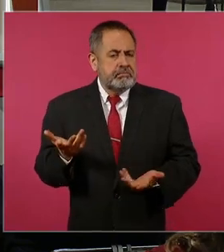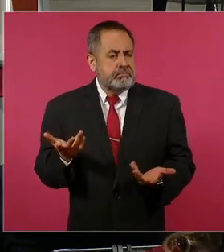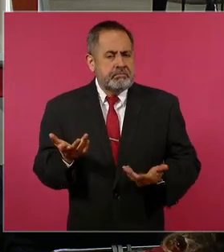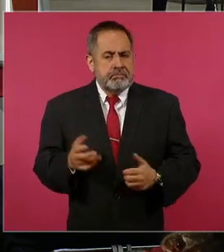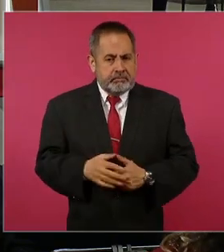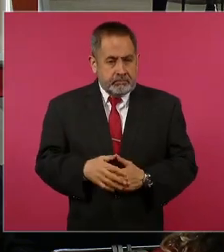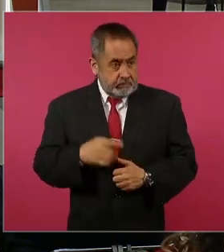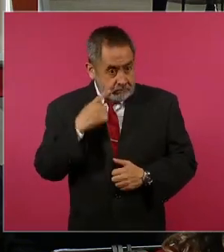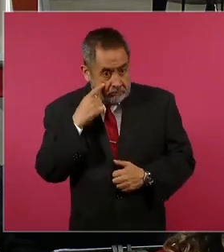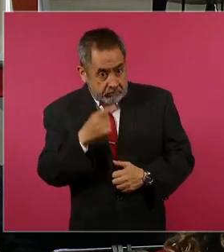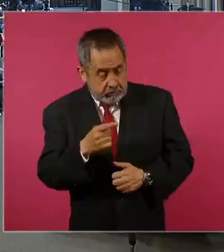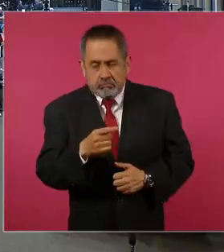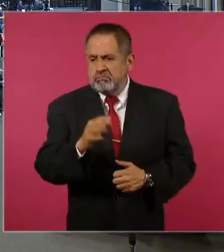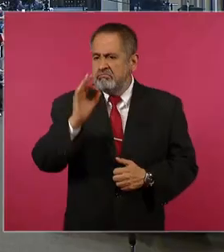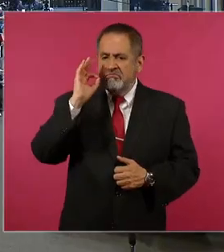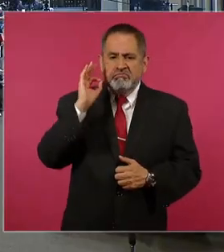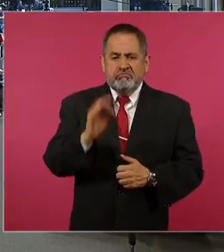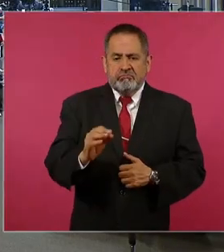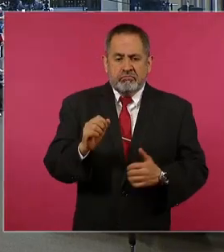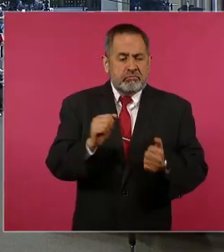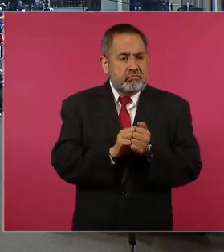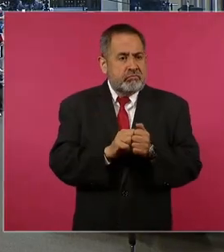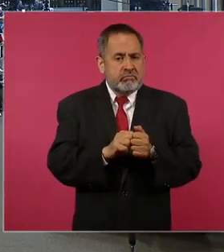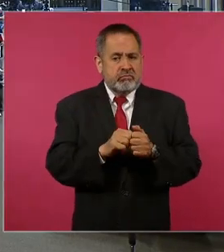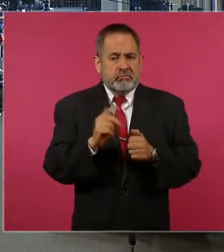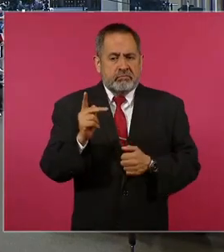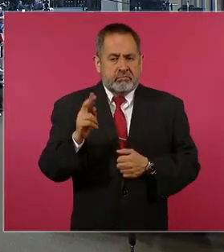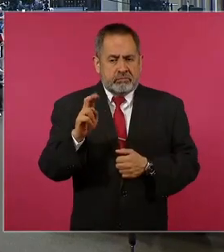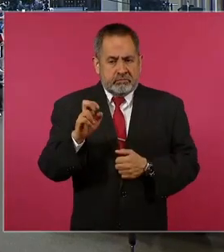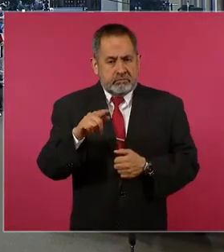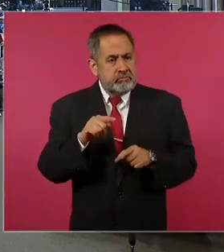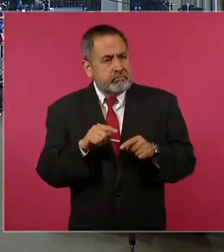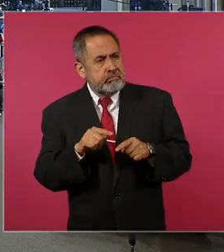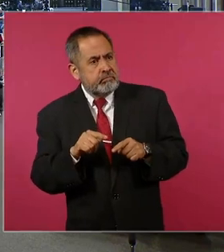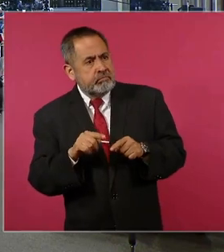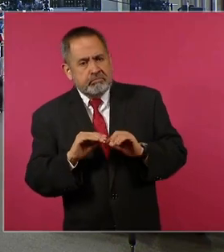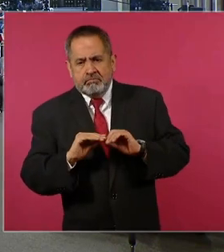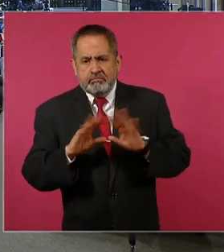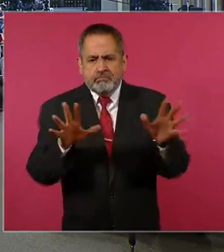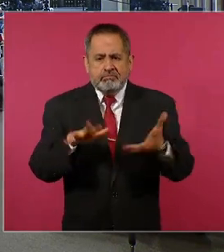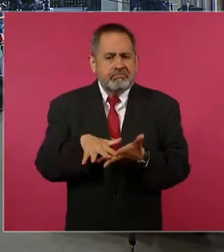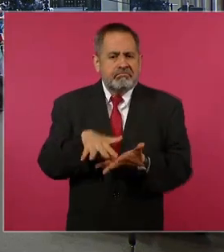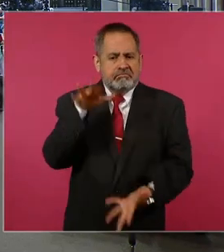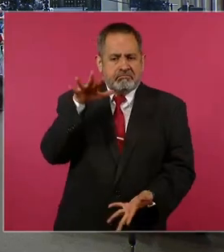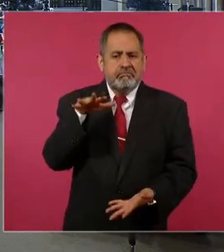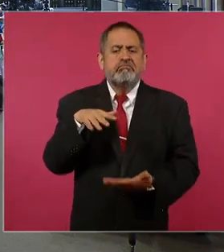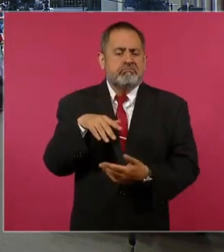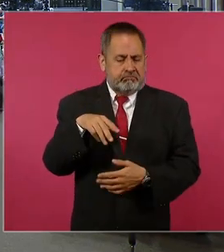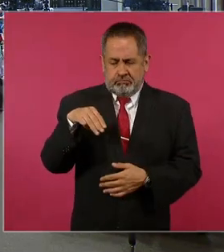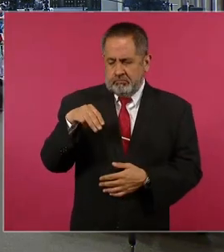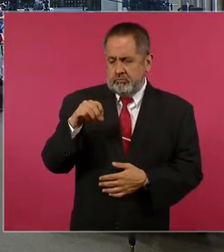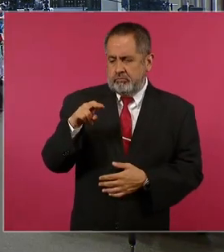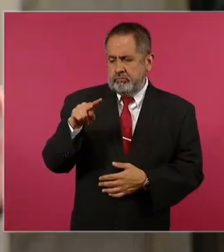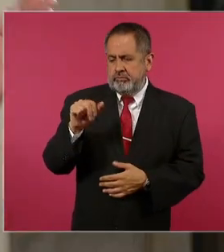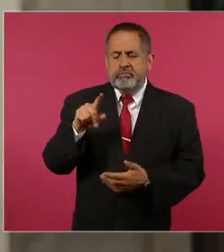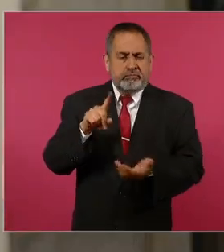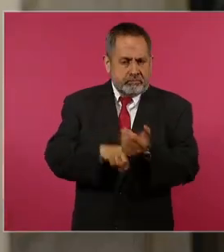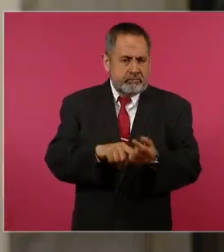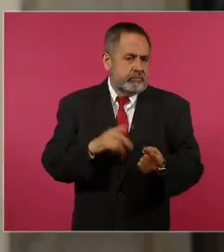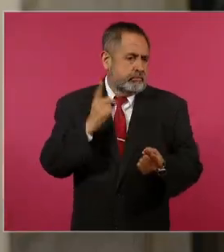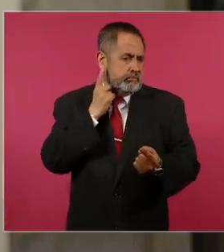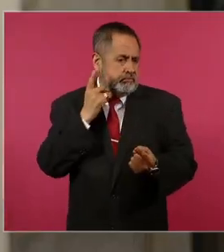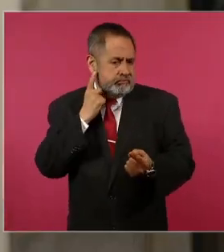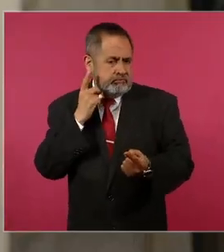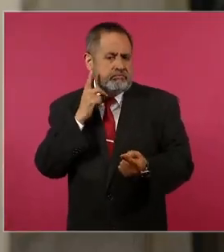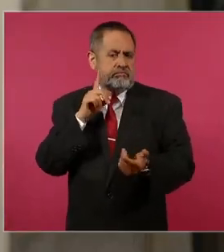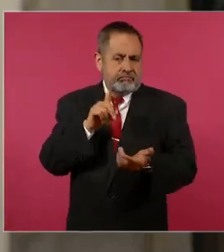hay puntualmente con el esbozo del PREP una mayoría calificada tanto en el Congreso de la Unión como en la Cámara